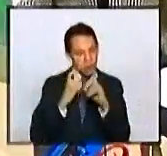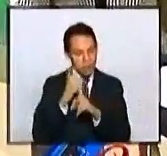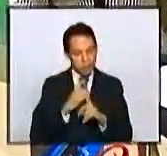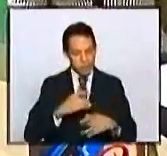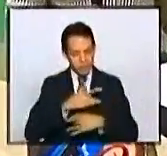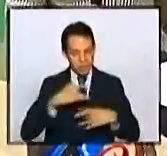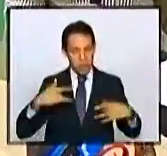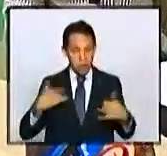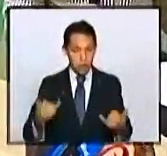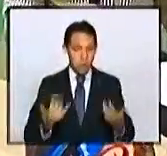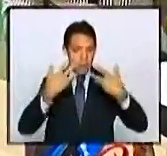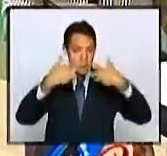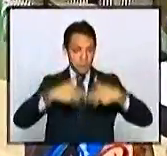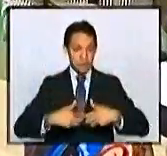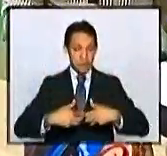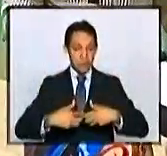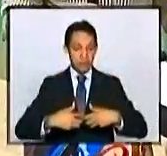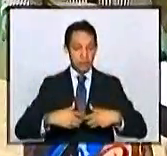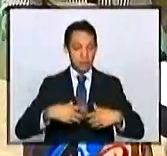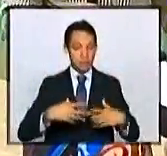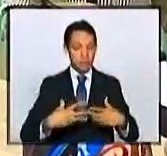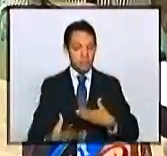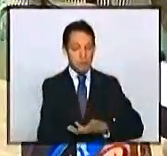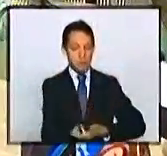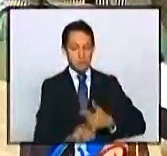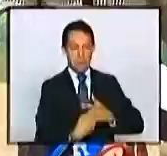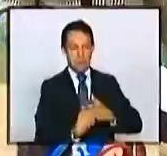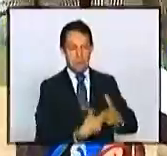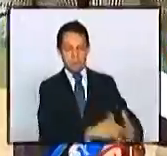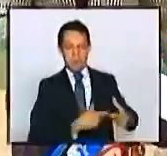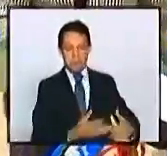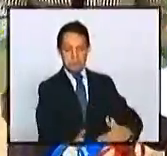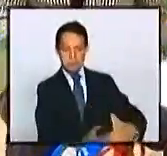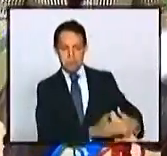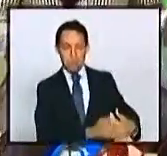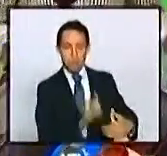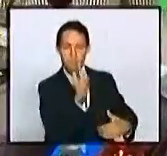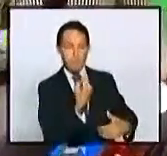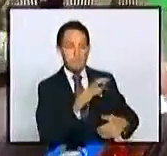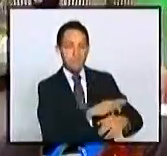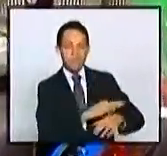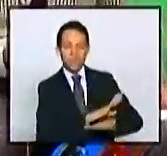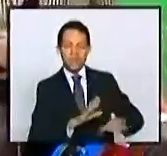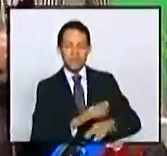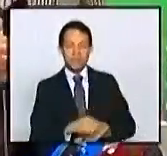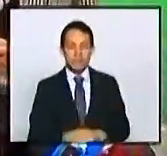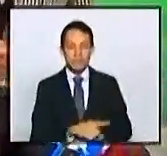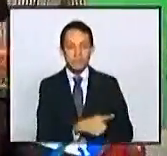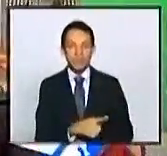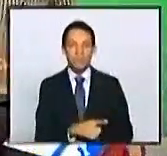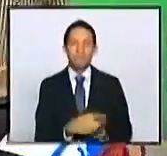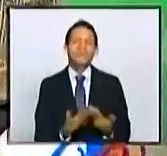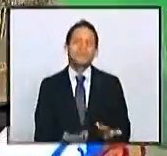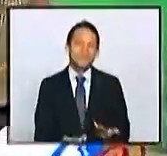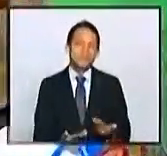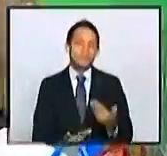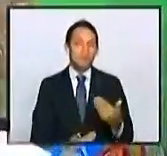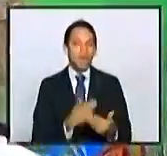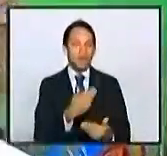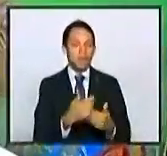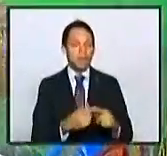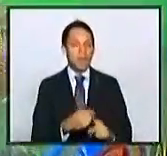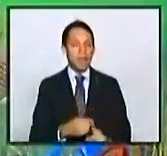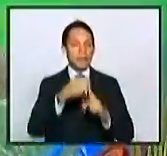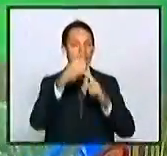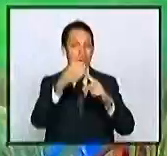salud necesitan de un grupo interdisciplinario para sacar adelante el paciente? Porque así como cada especialista